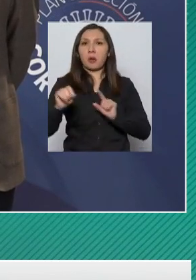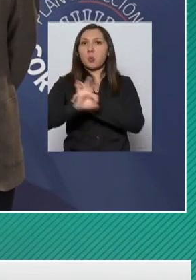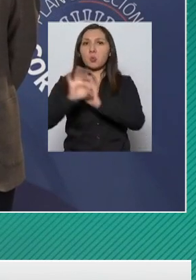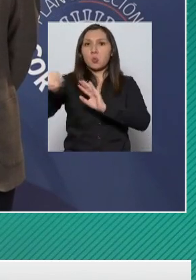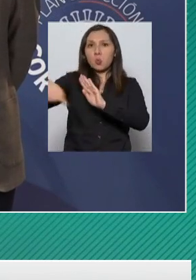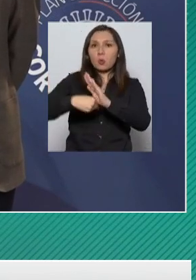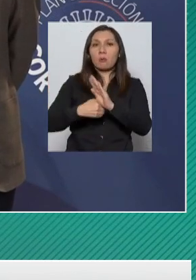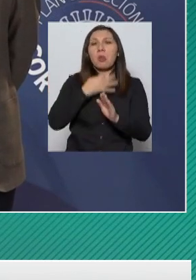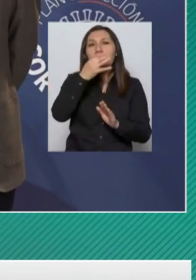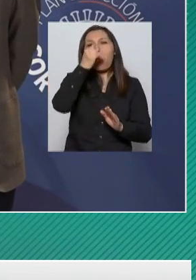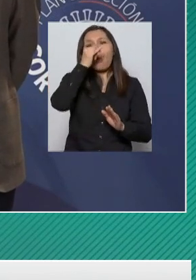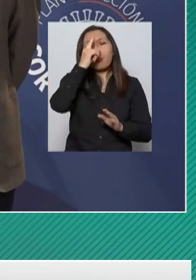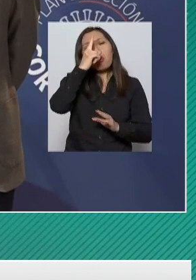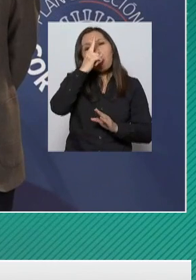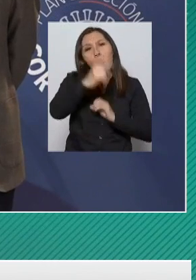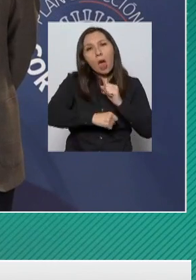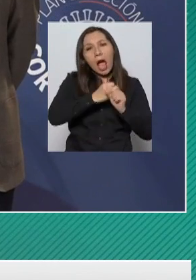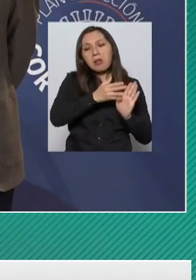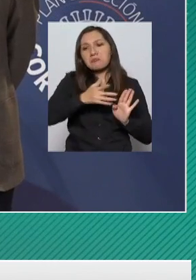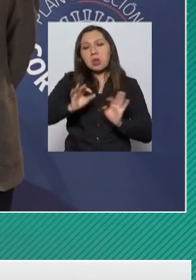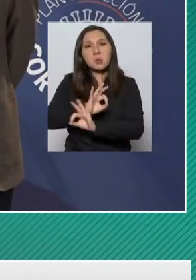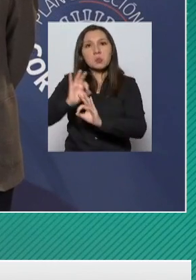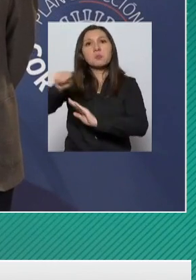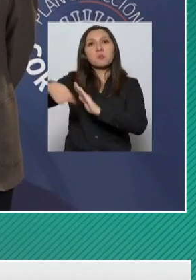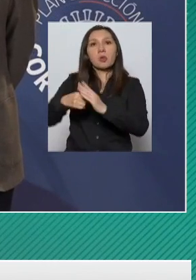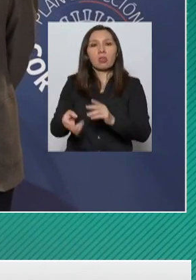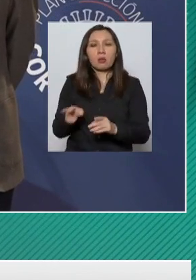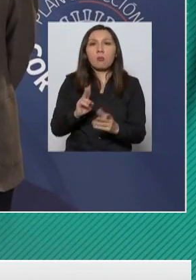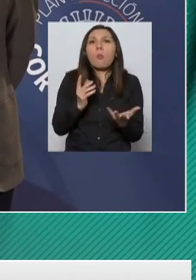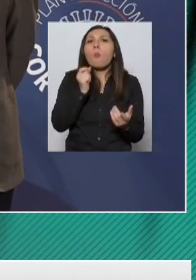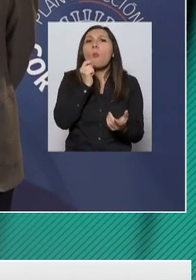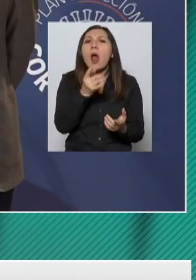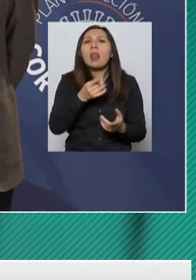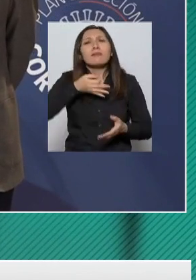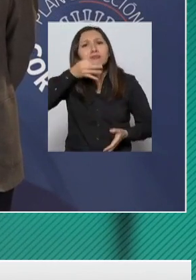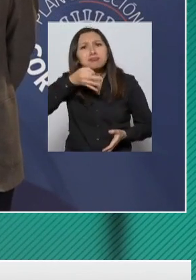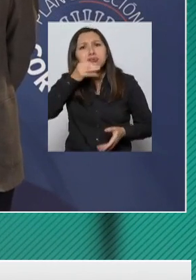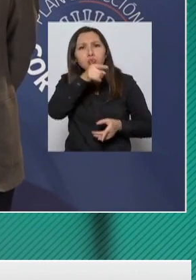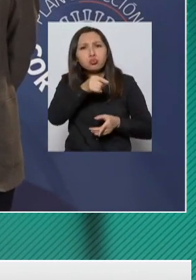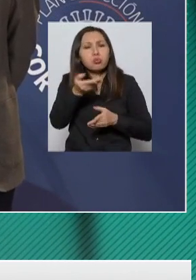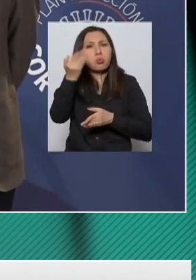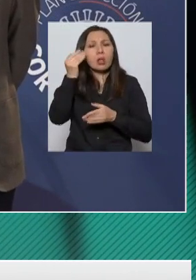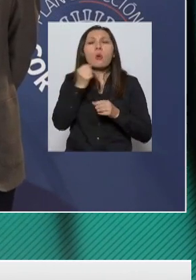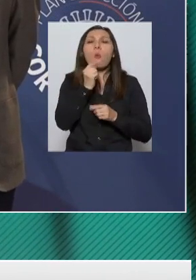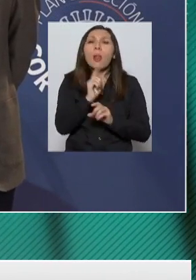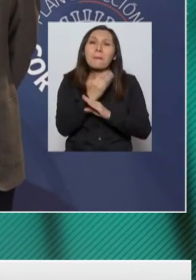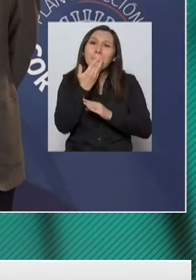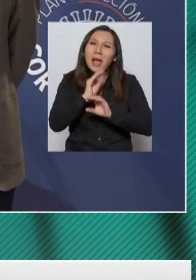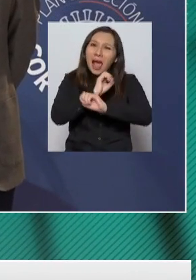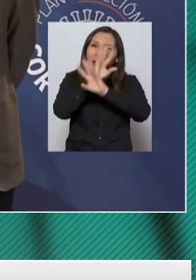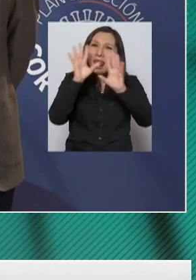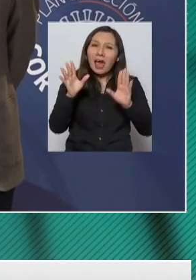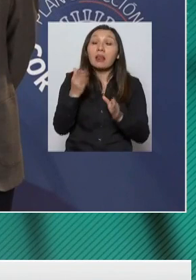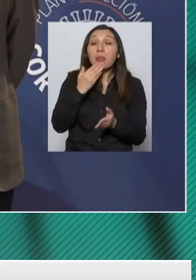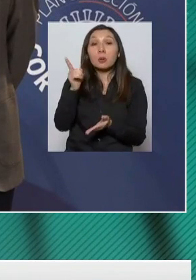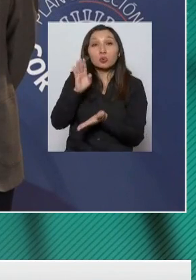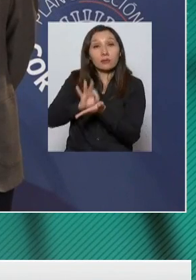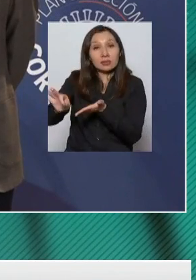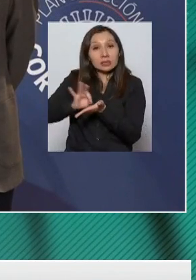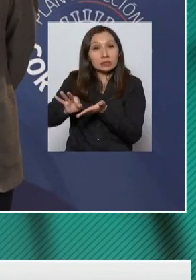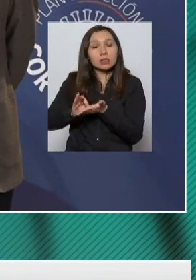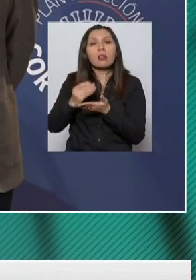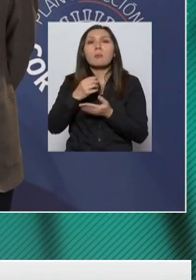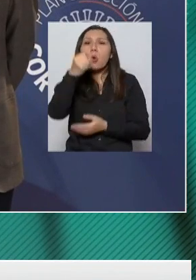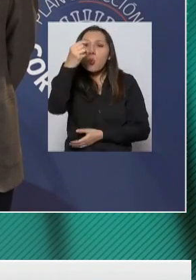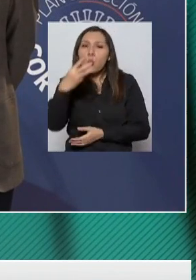hablaba de un año entonces ha ido cambiando ese discurso cuál es la aclaración que se puede hacer y para los subsecretarios y también nos pueden dar